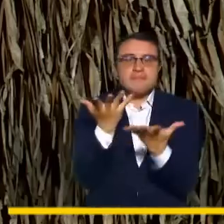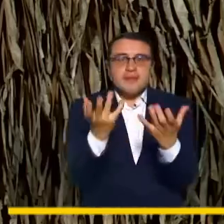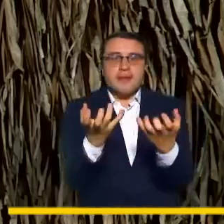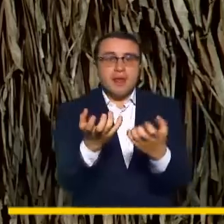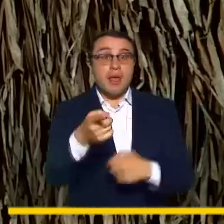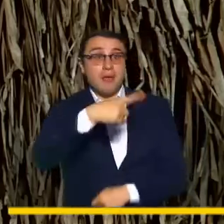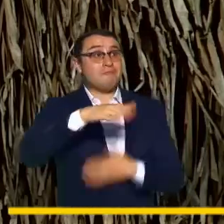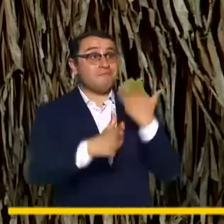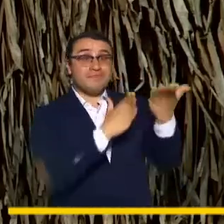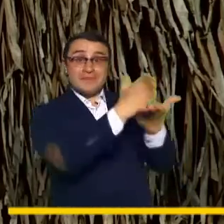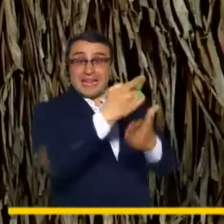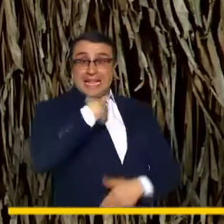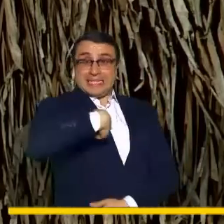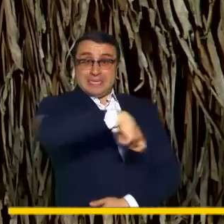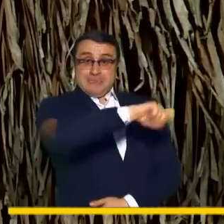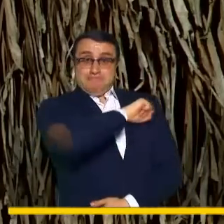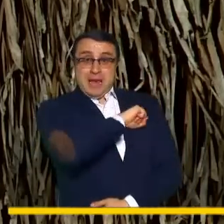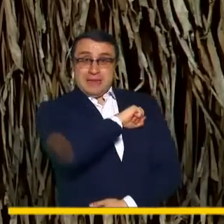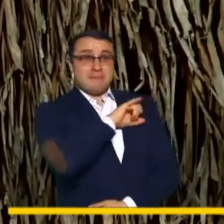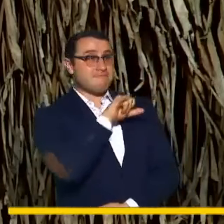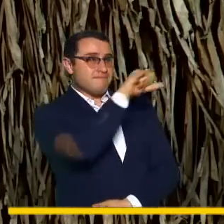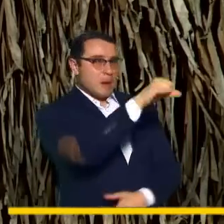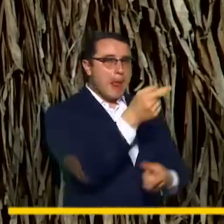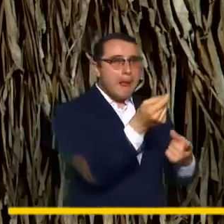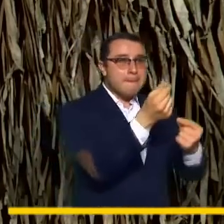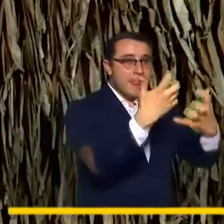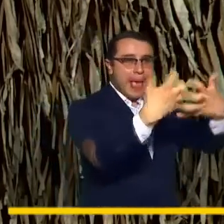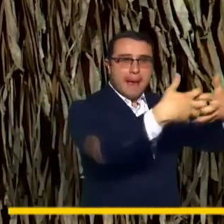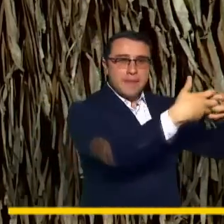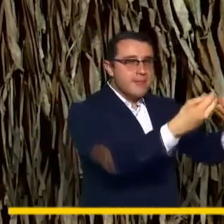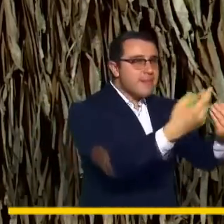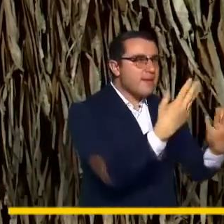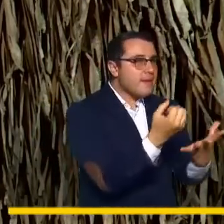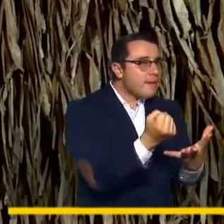Recogen platicas de unos grandes empresarios españoles.